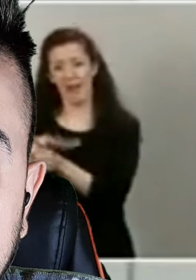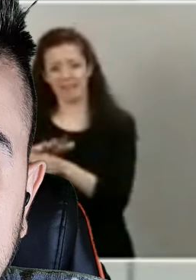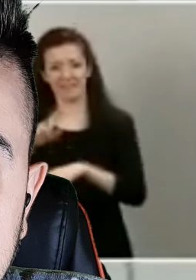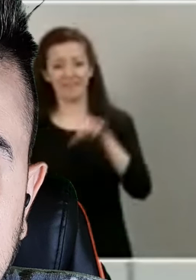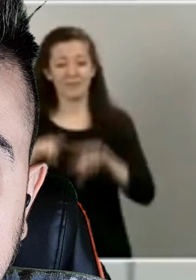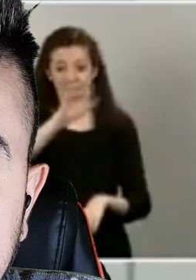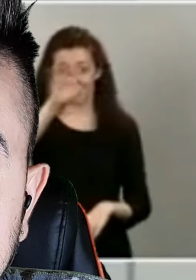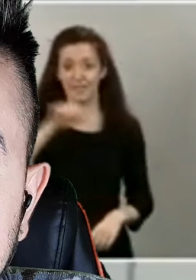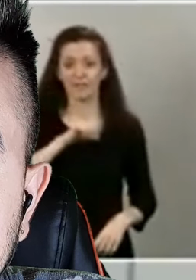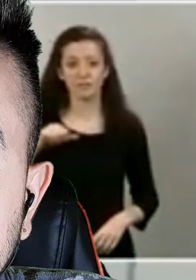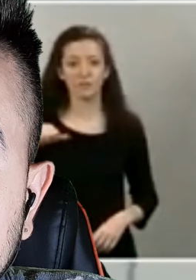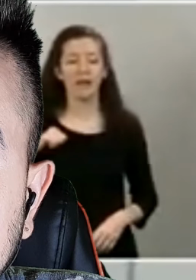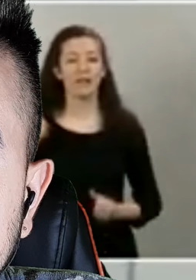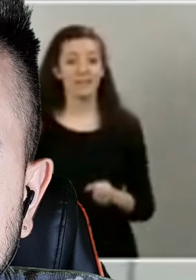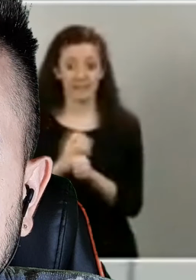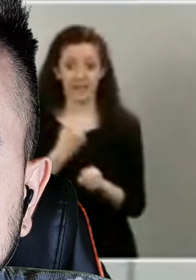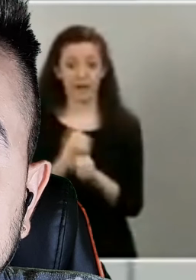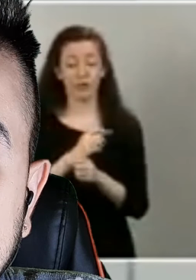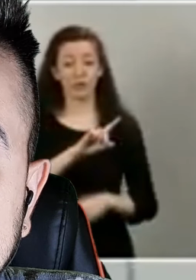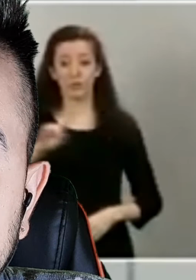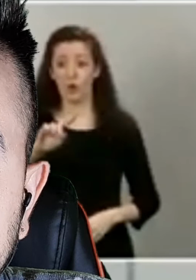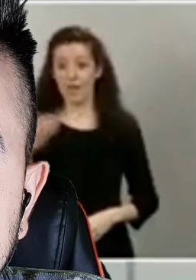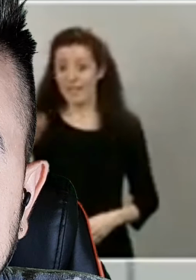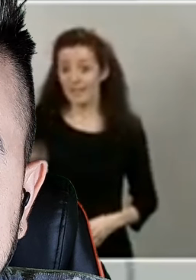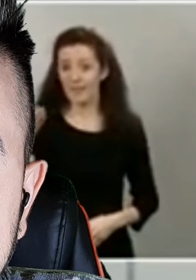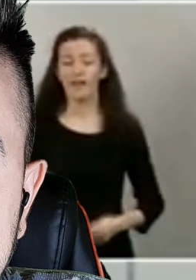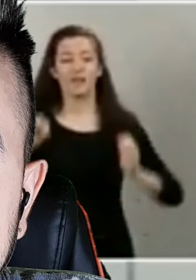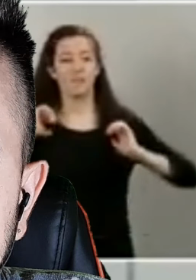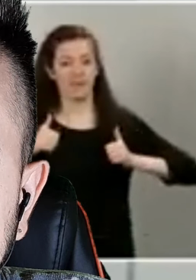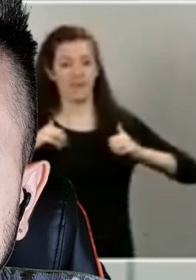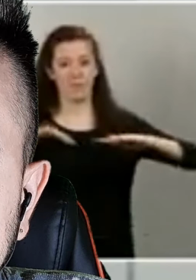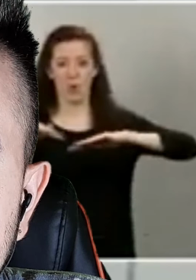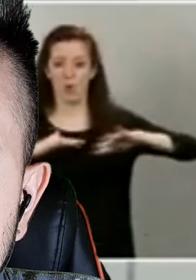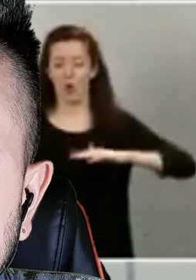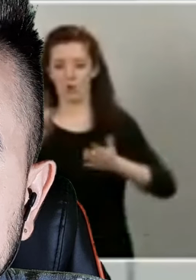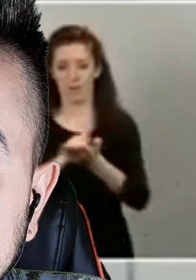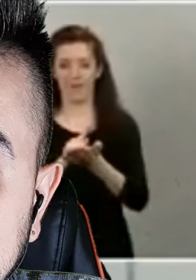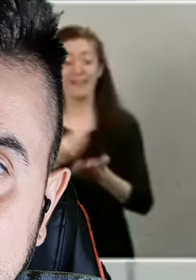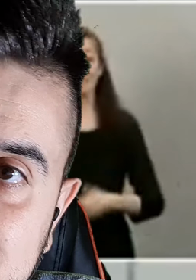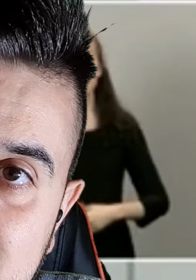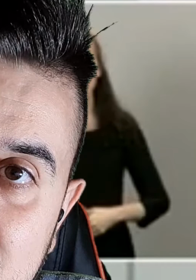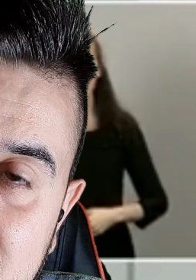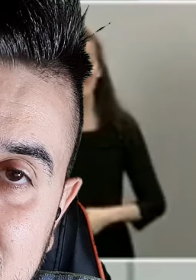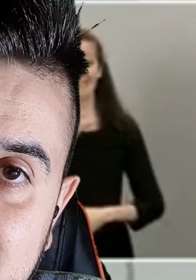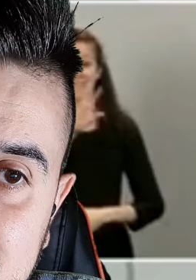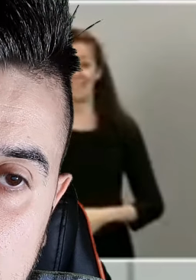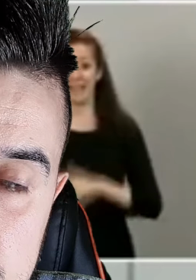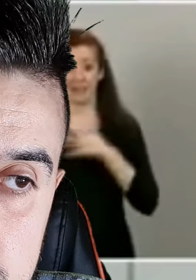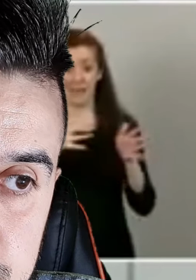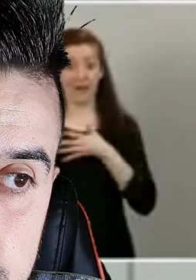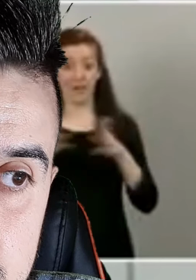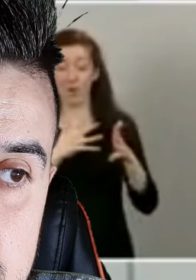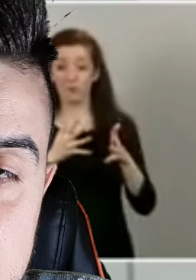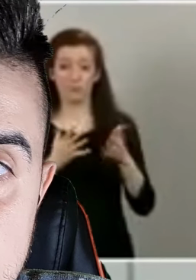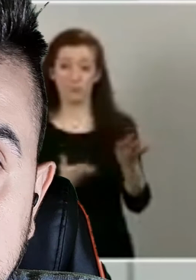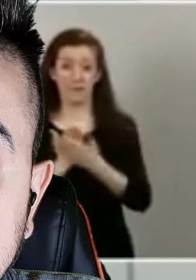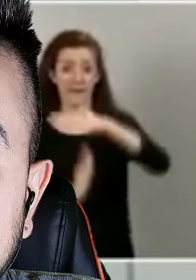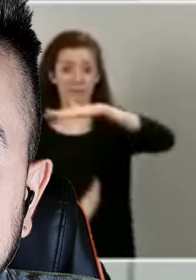proseguir con la solicitud porque al tener una ya sean propiedad ya directamente me quitan de esa opción